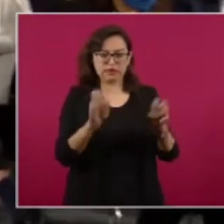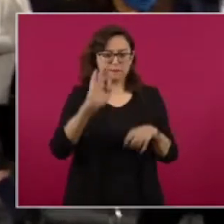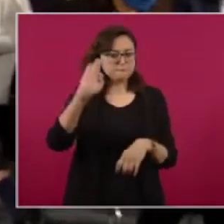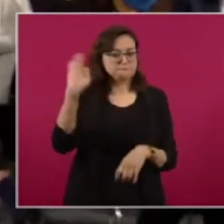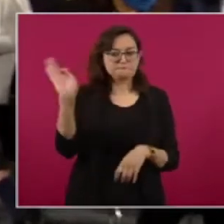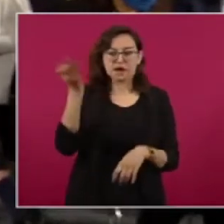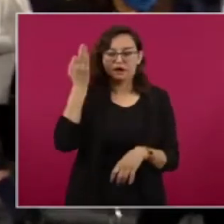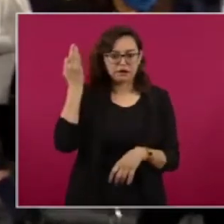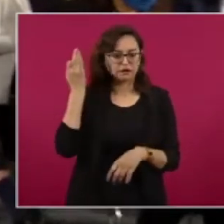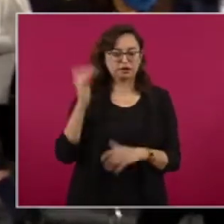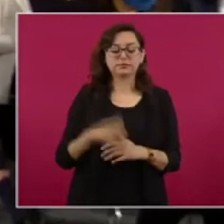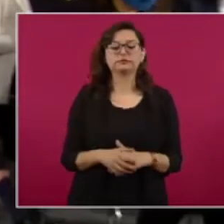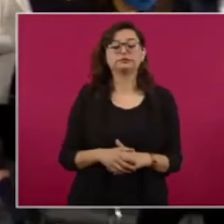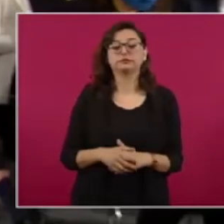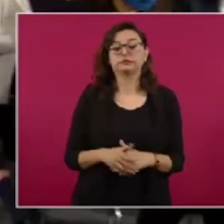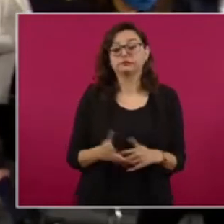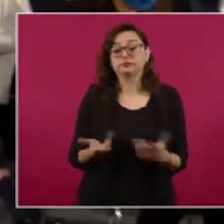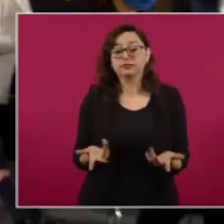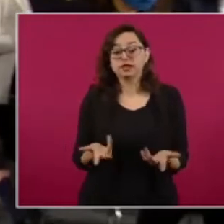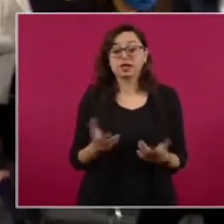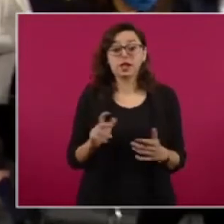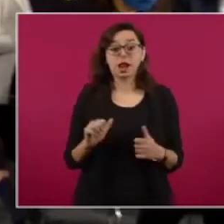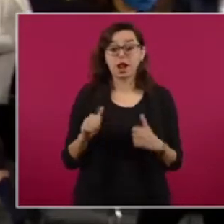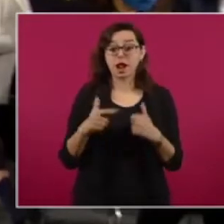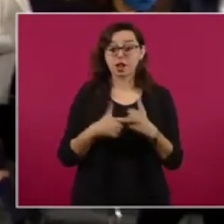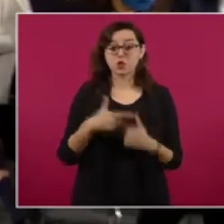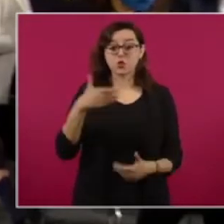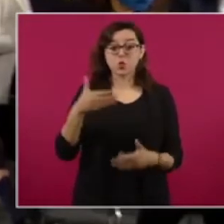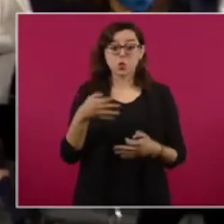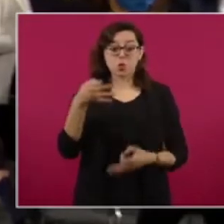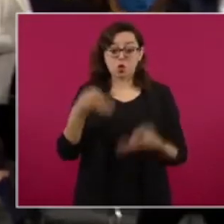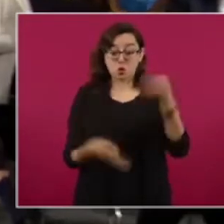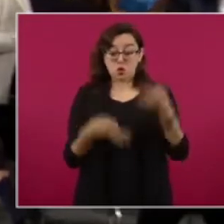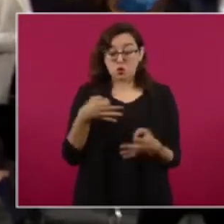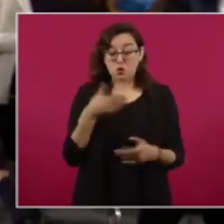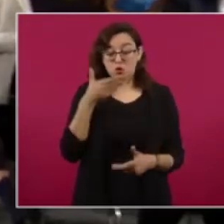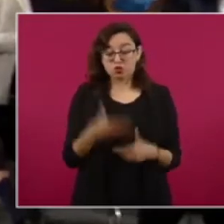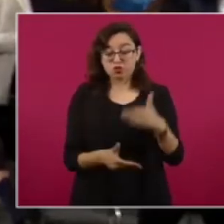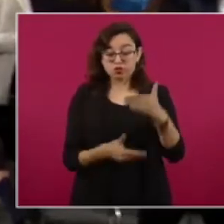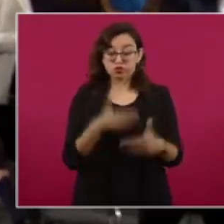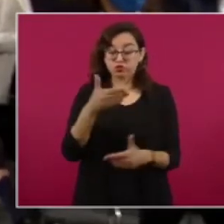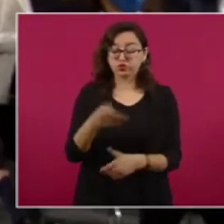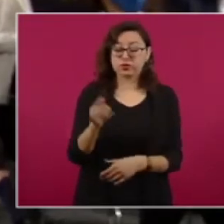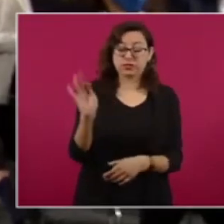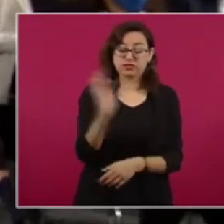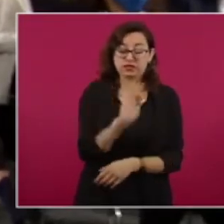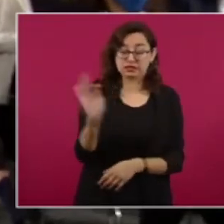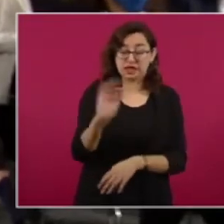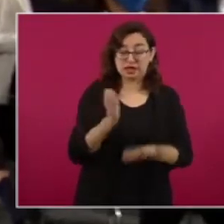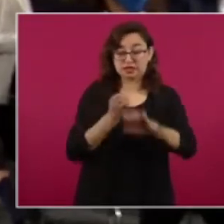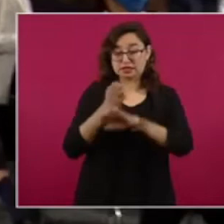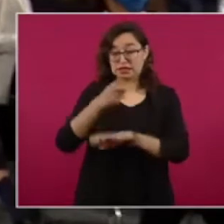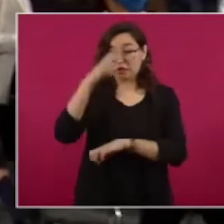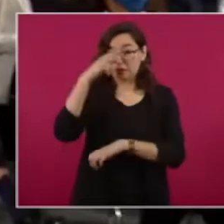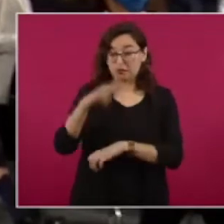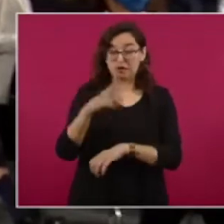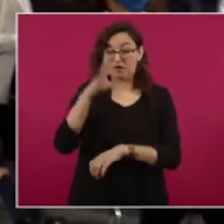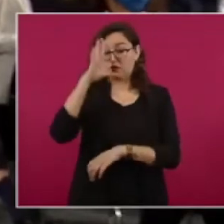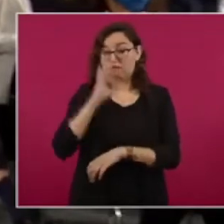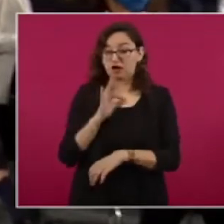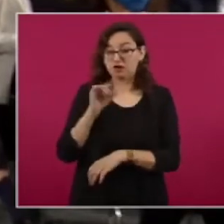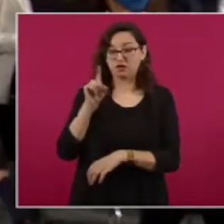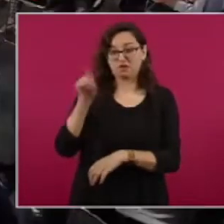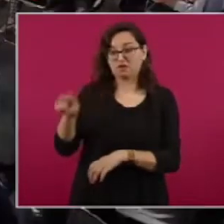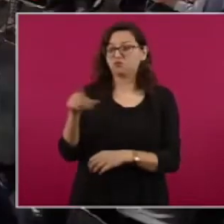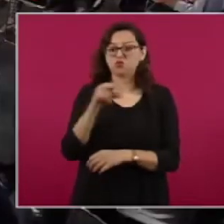tema de violación al debido proceso por parte de la Fiscalía del Estado de México por abrir esta carpeta cuando en